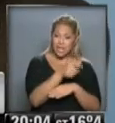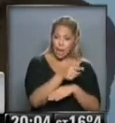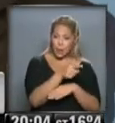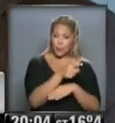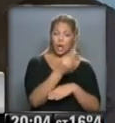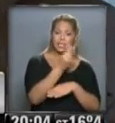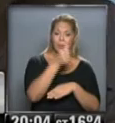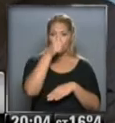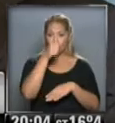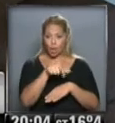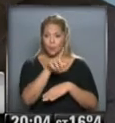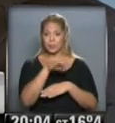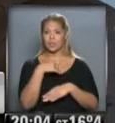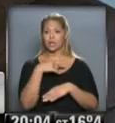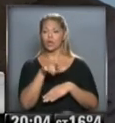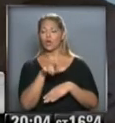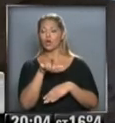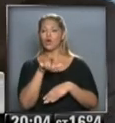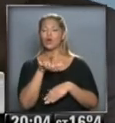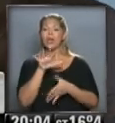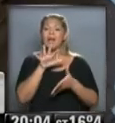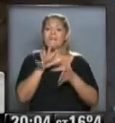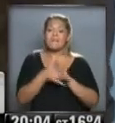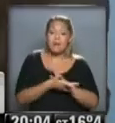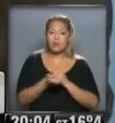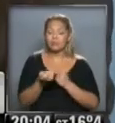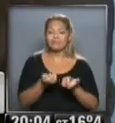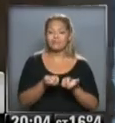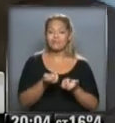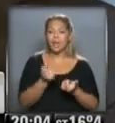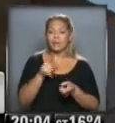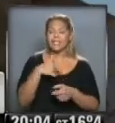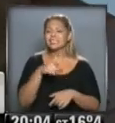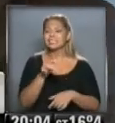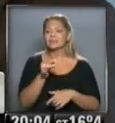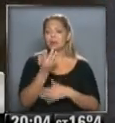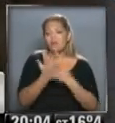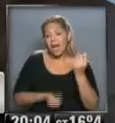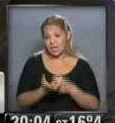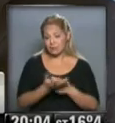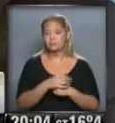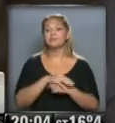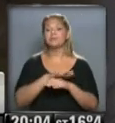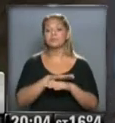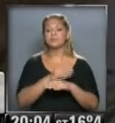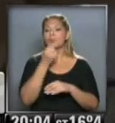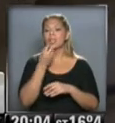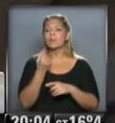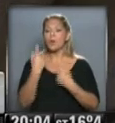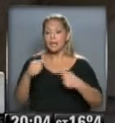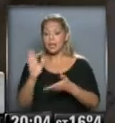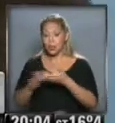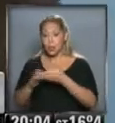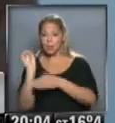que sábado y domingo la operación logística es prácticamente nula dentro de la actividad comercial. Reposición, por ejemplo.